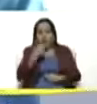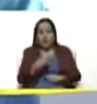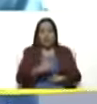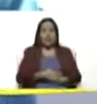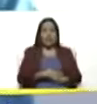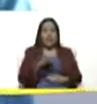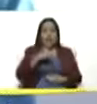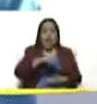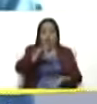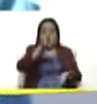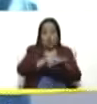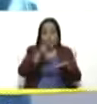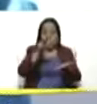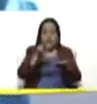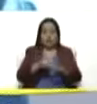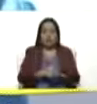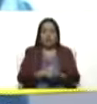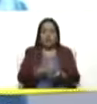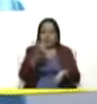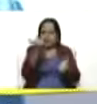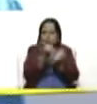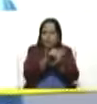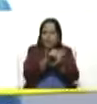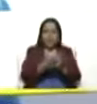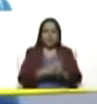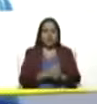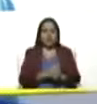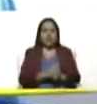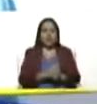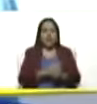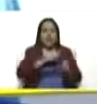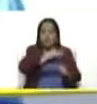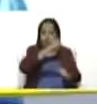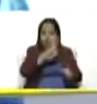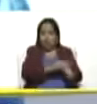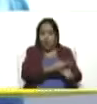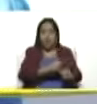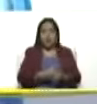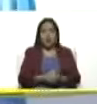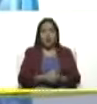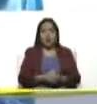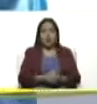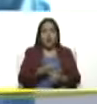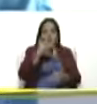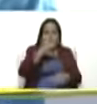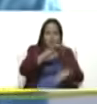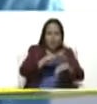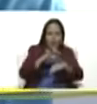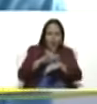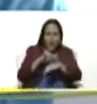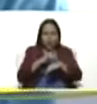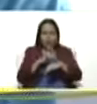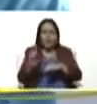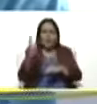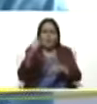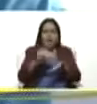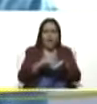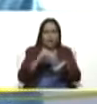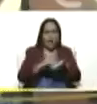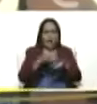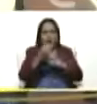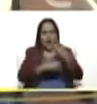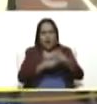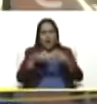fueron avalados y fueron certificados y fortalecido por el resto de catadores que por primera vez vienen y